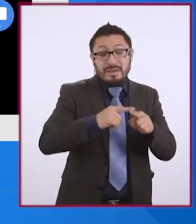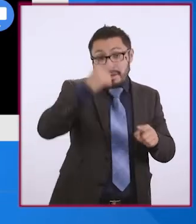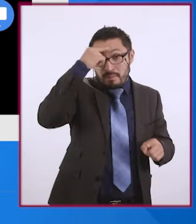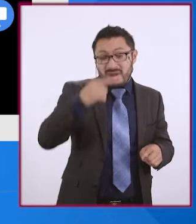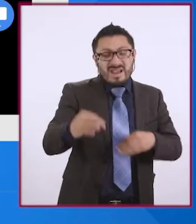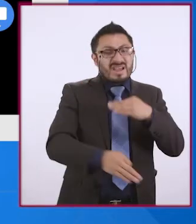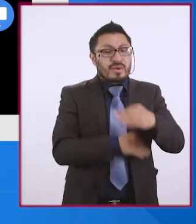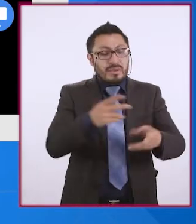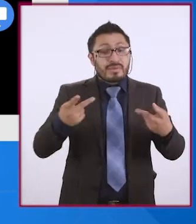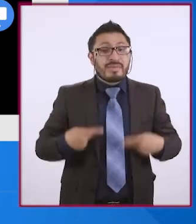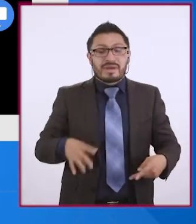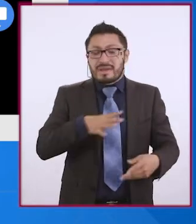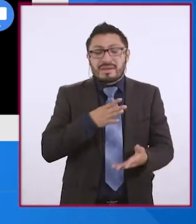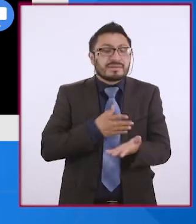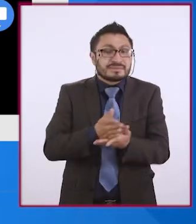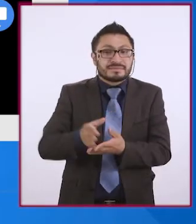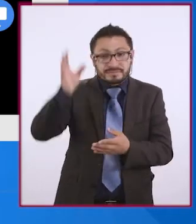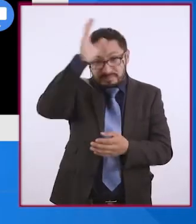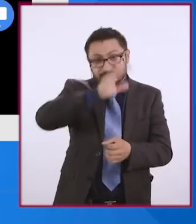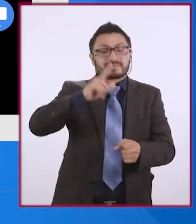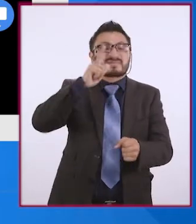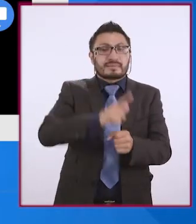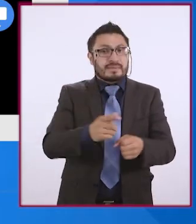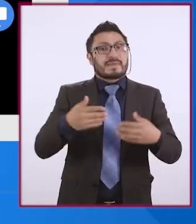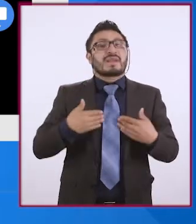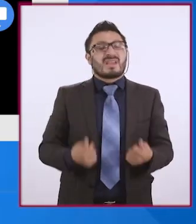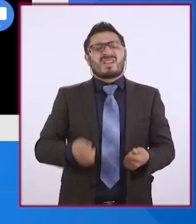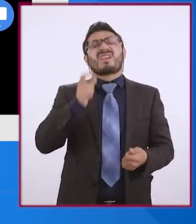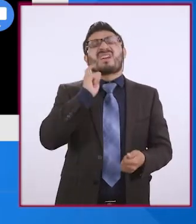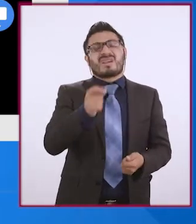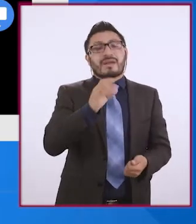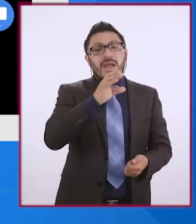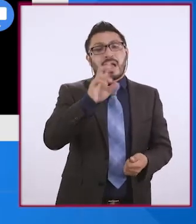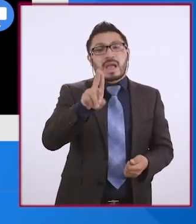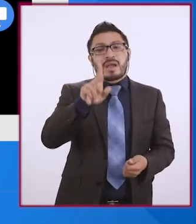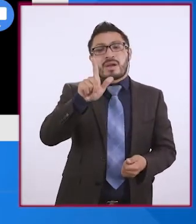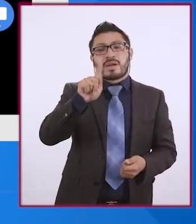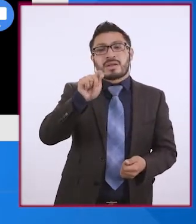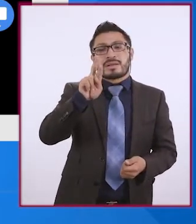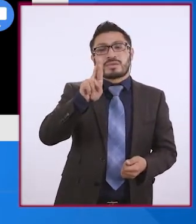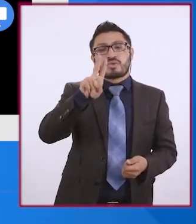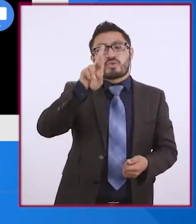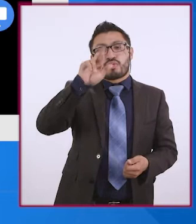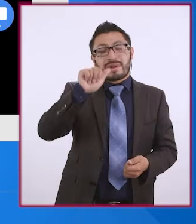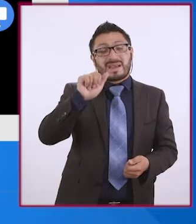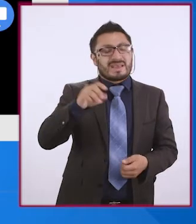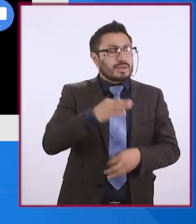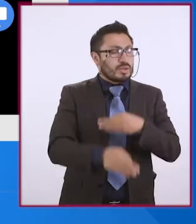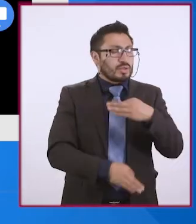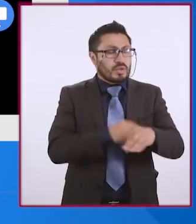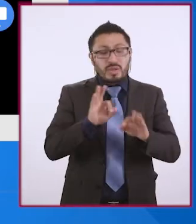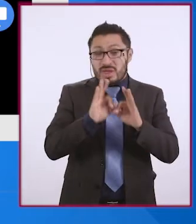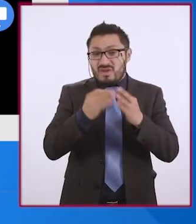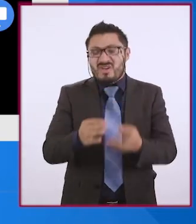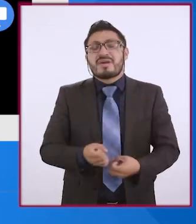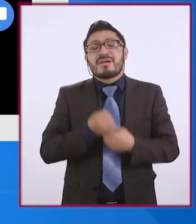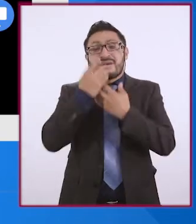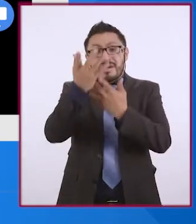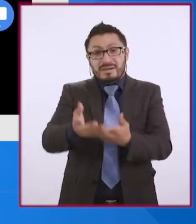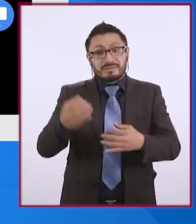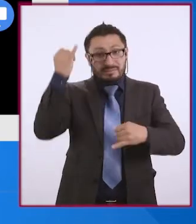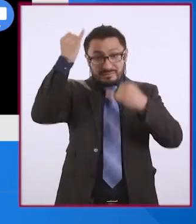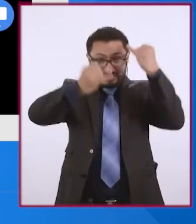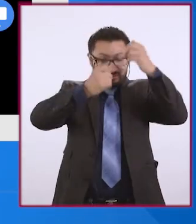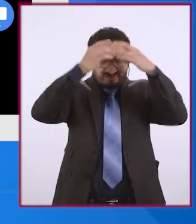mexicanos tengan acceso a la cultura, entendiendo por cultura todas las expresiones creativas, todo lo que tiene que ver con